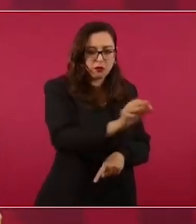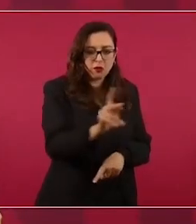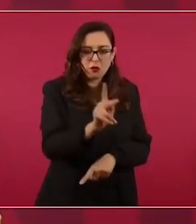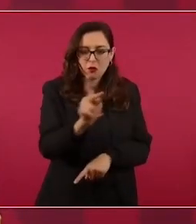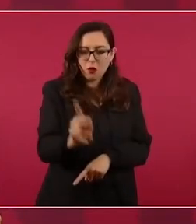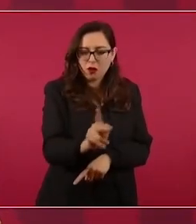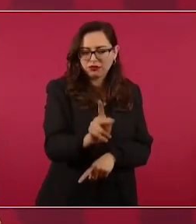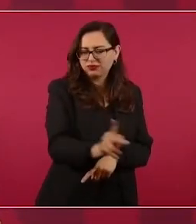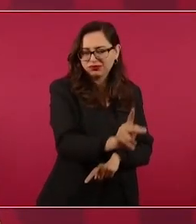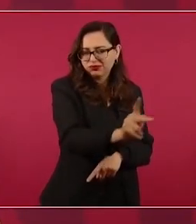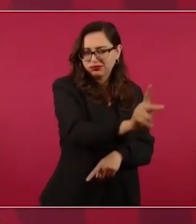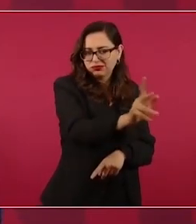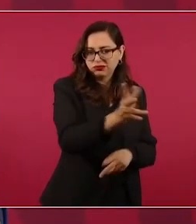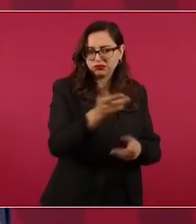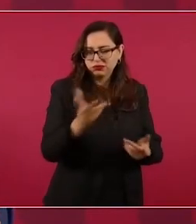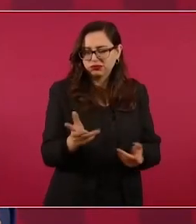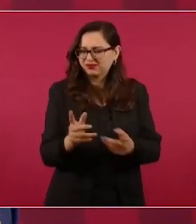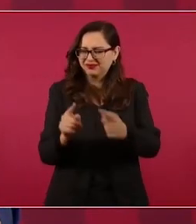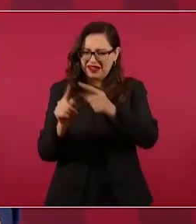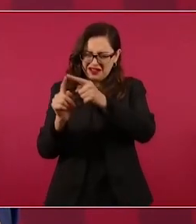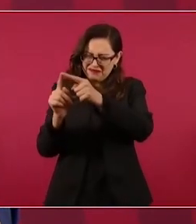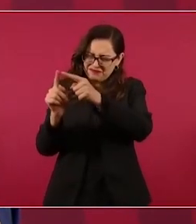a Cobá,